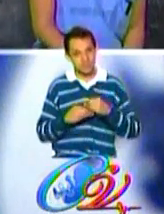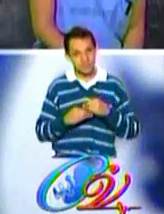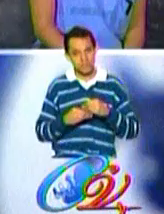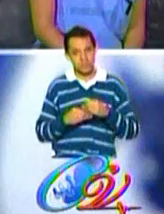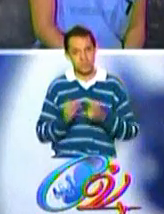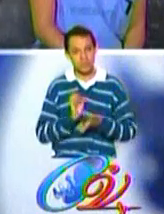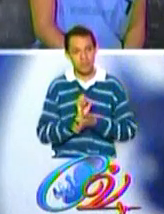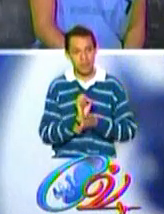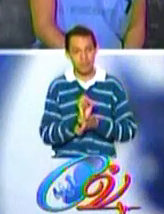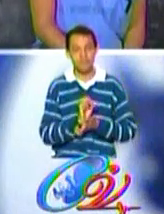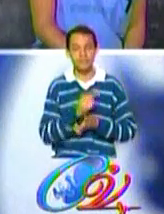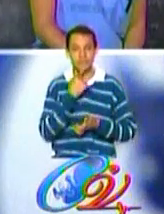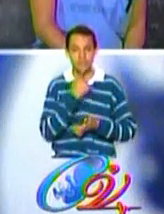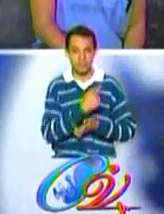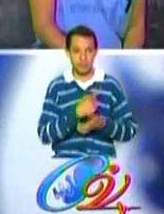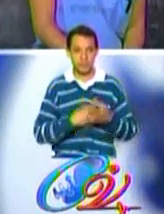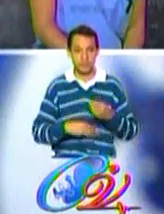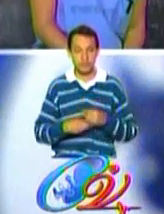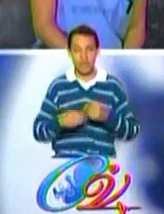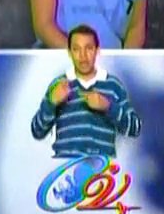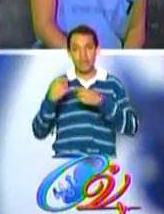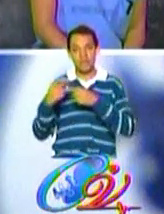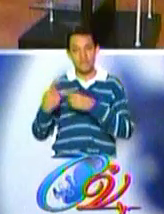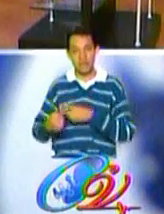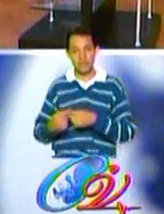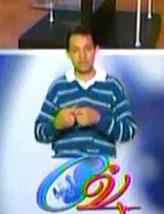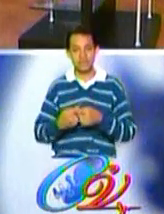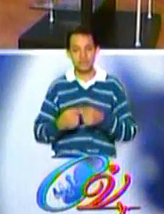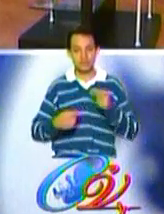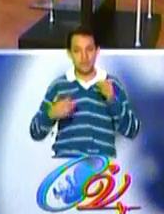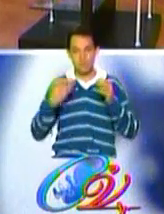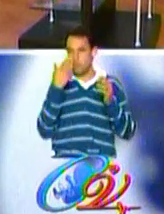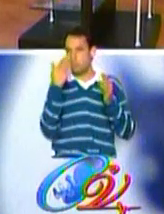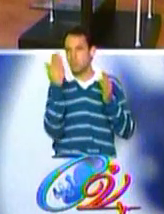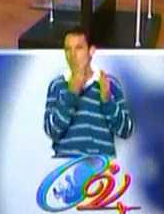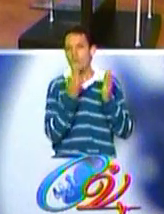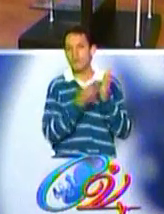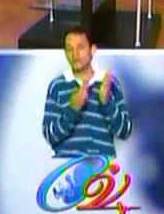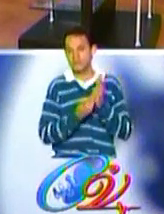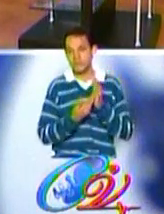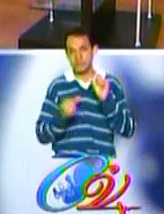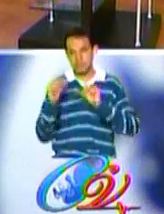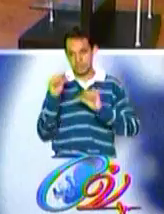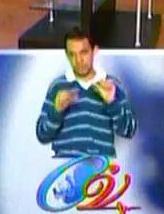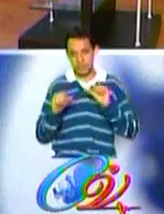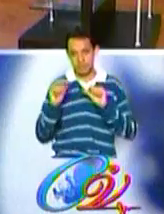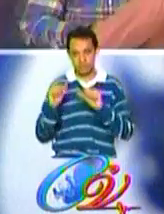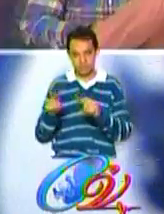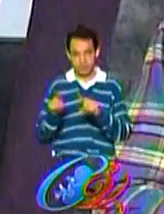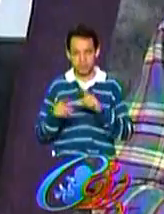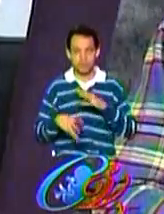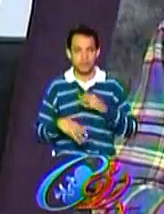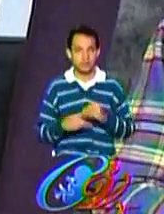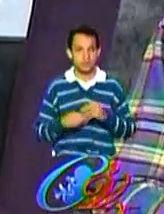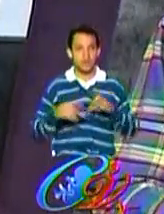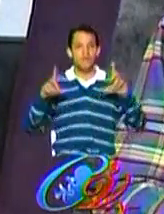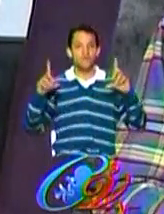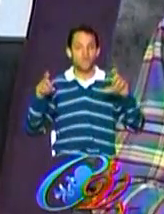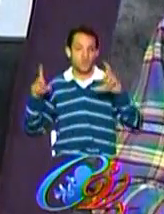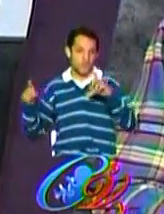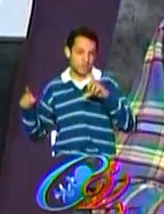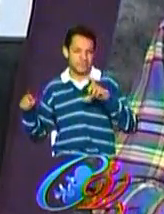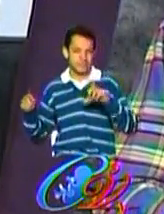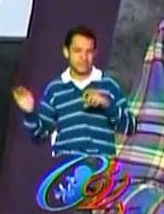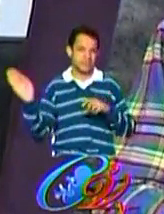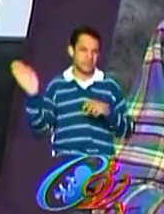parabencenos, ¿cierto? Son todos los exámenes químicos que se realizan. Sí. Yo quiero que ustedes, bueno, con estas imágenes, que ustedes